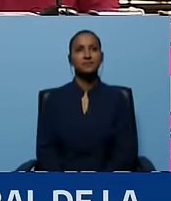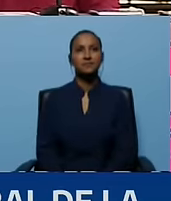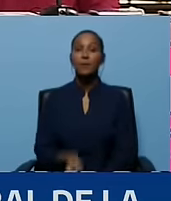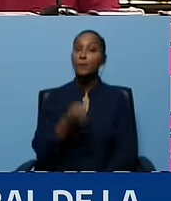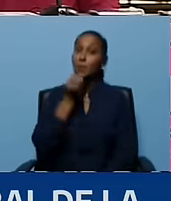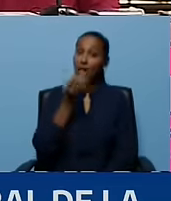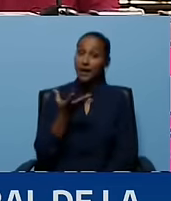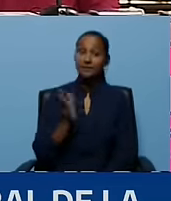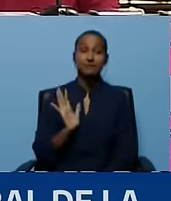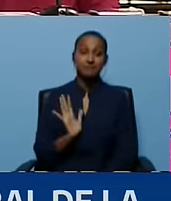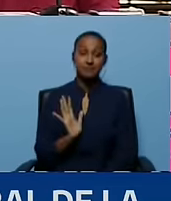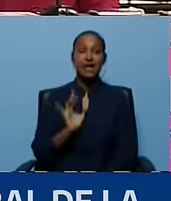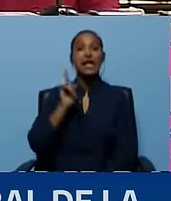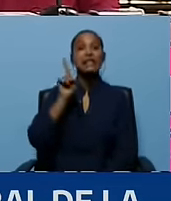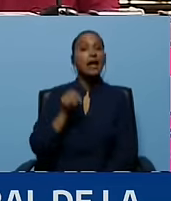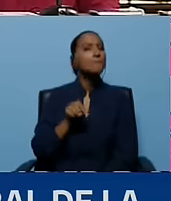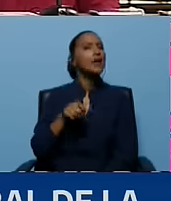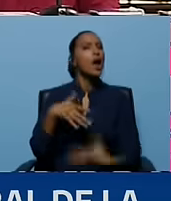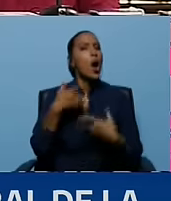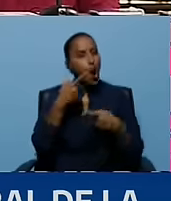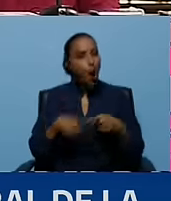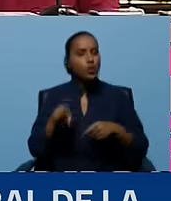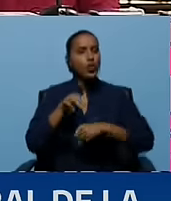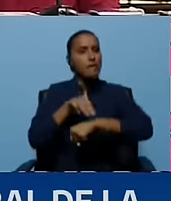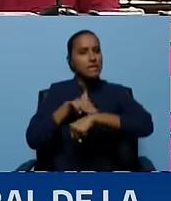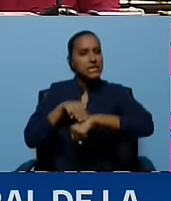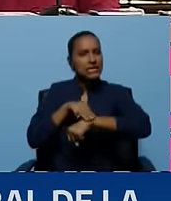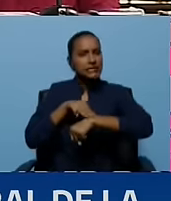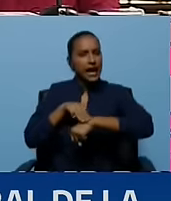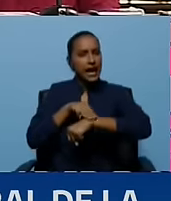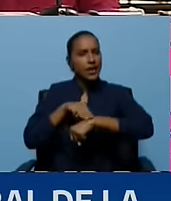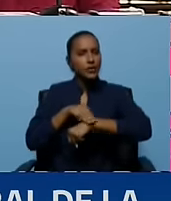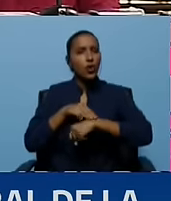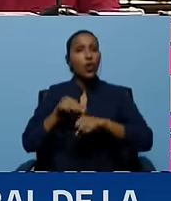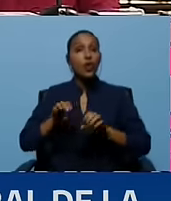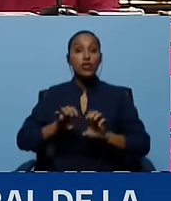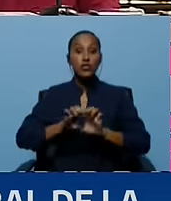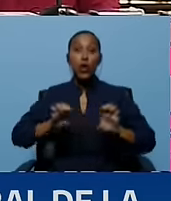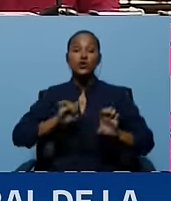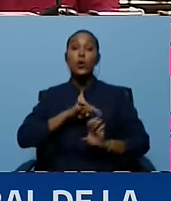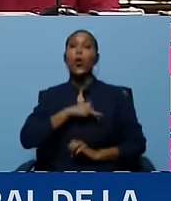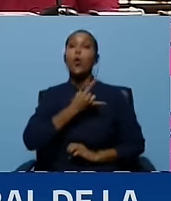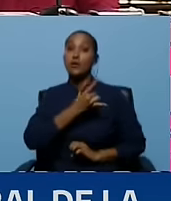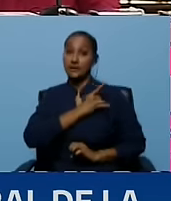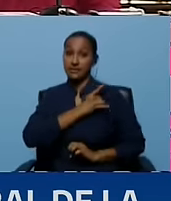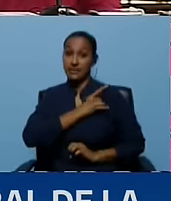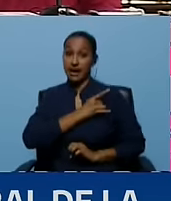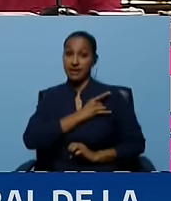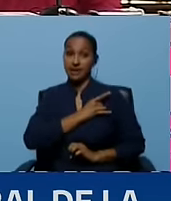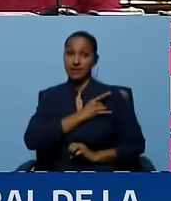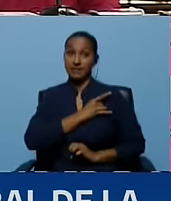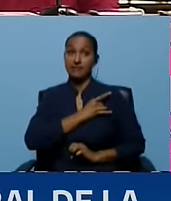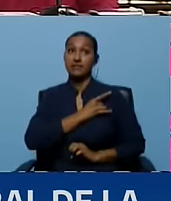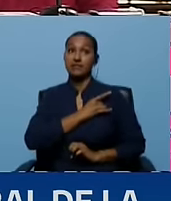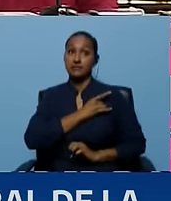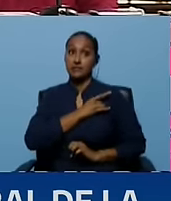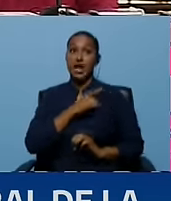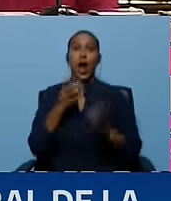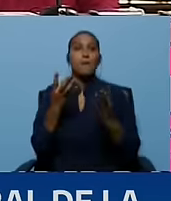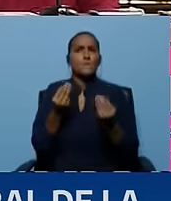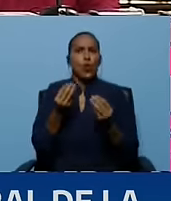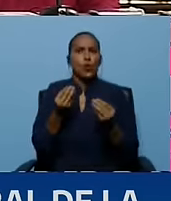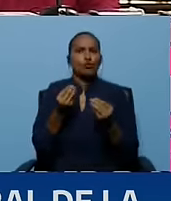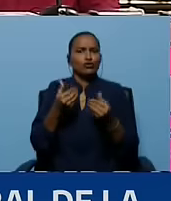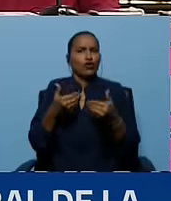Y también en el Ministerio de Educación Universitaria, donde hay grandes retos para,